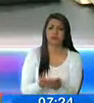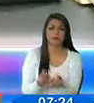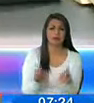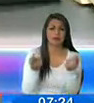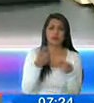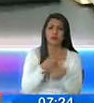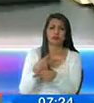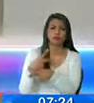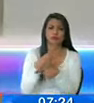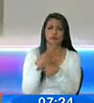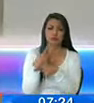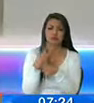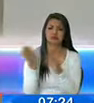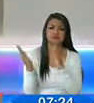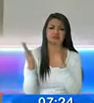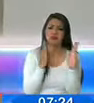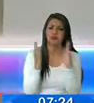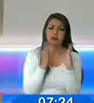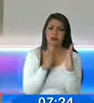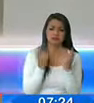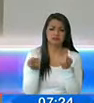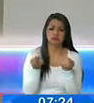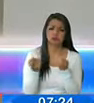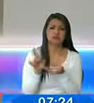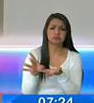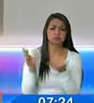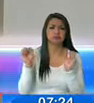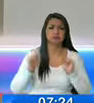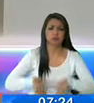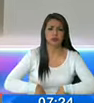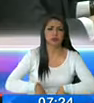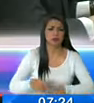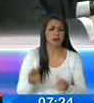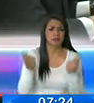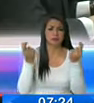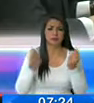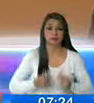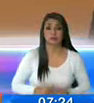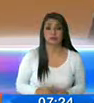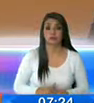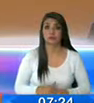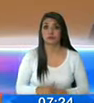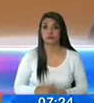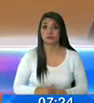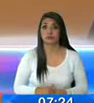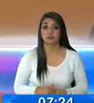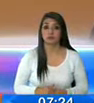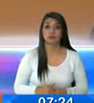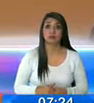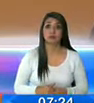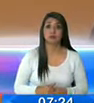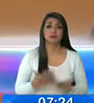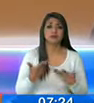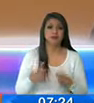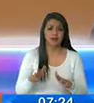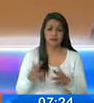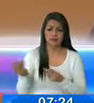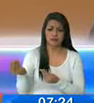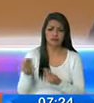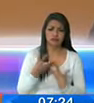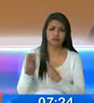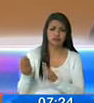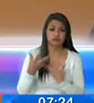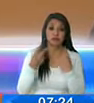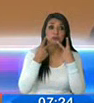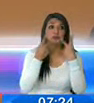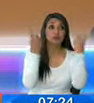que el Consejo Transitorio de Transparencia y Control Social lo destituya de forma inmediata. Tomando estos hechos públicos,